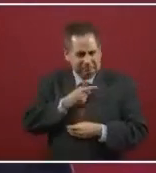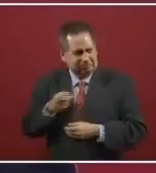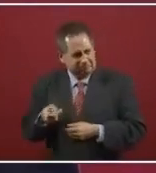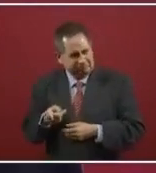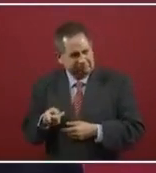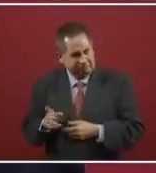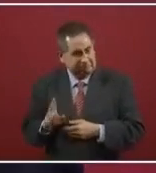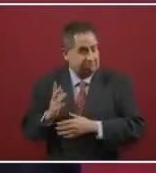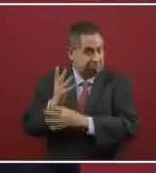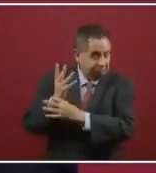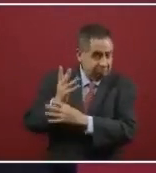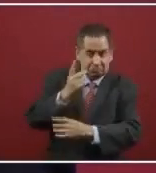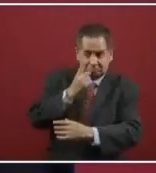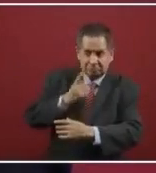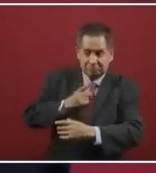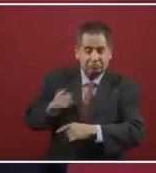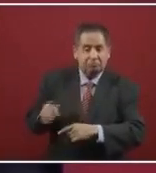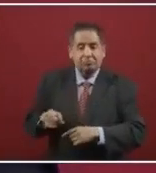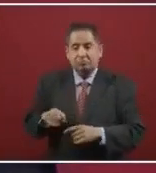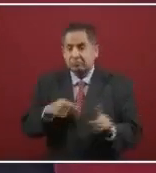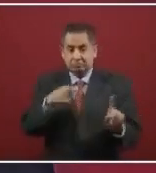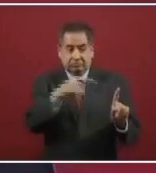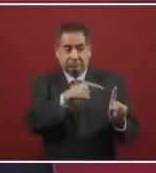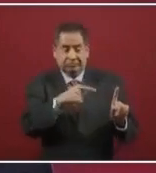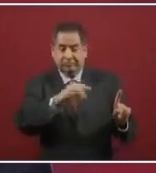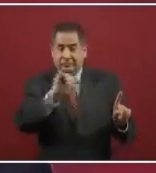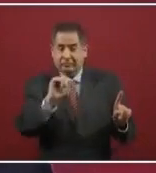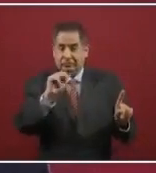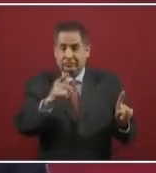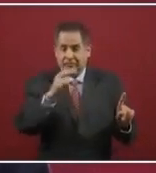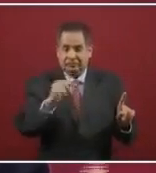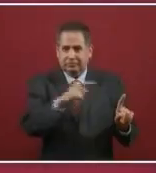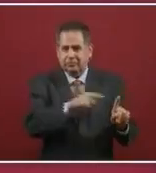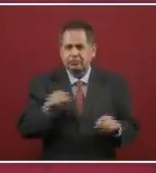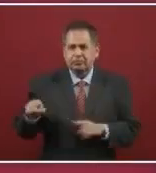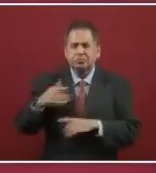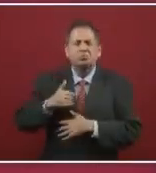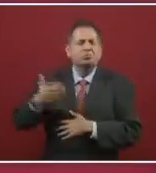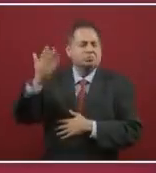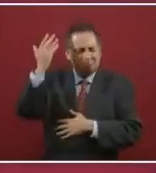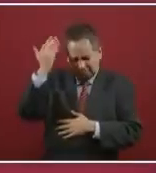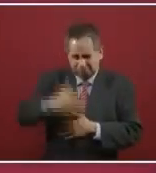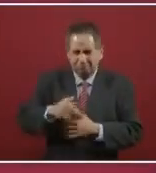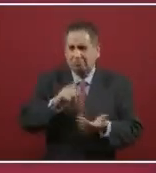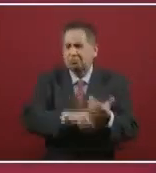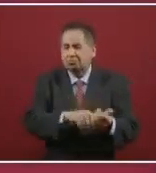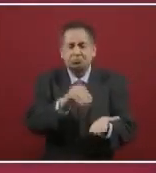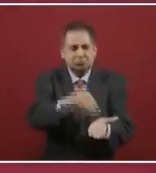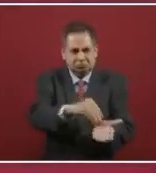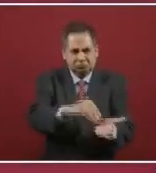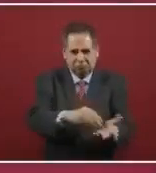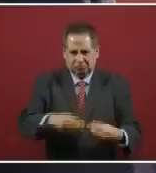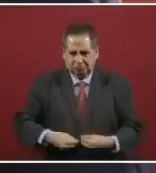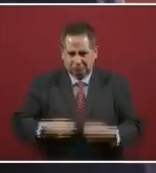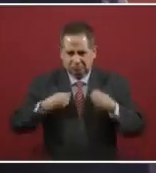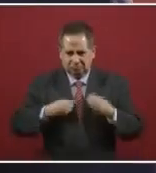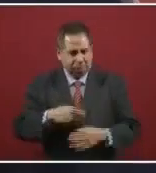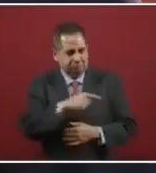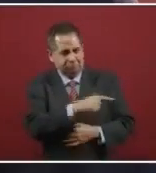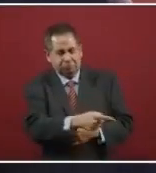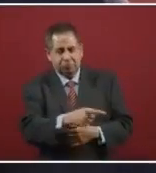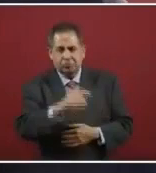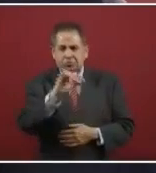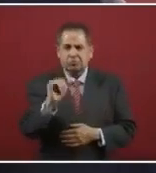que él sabe que vive